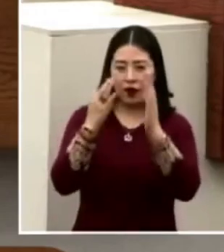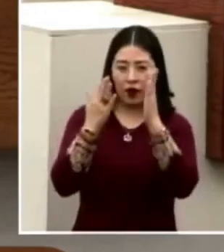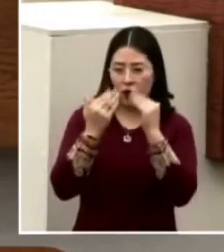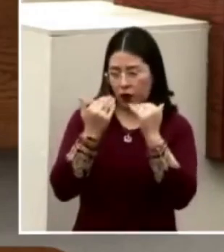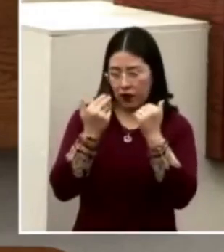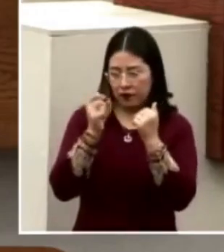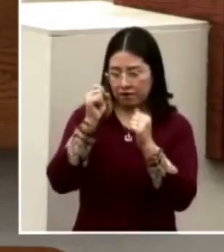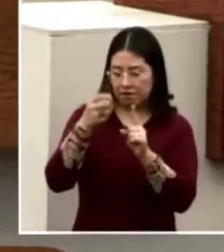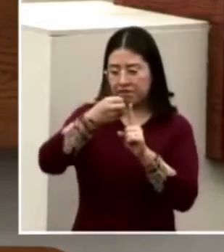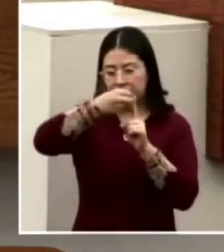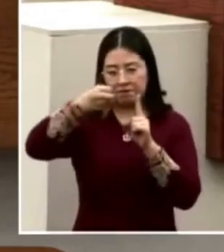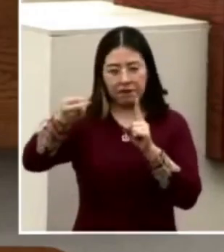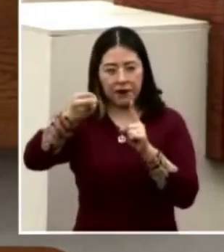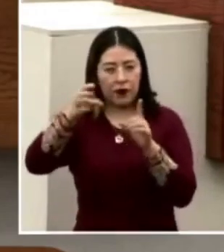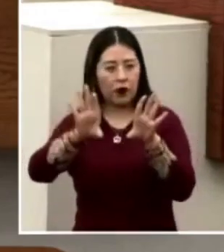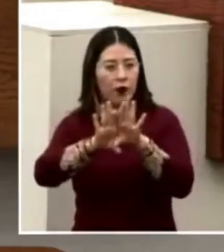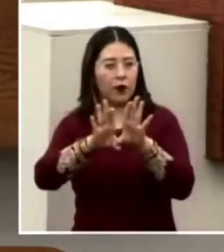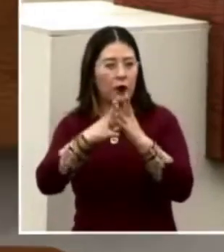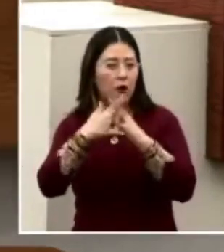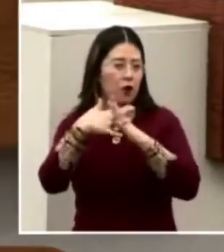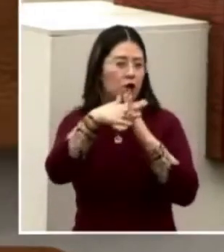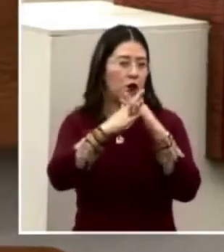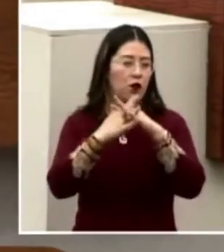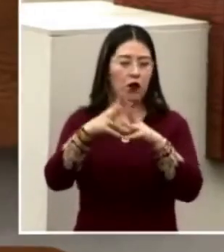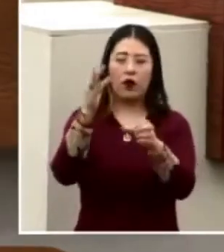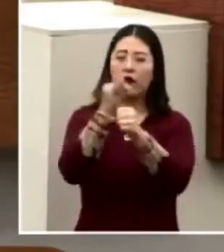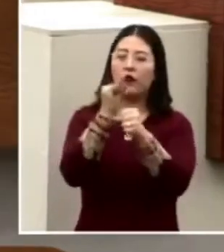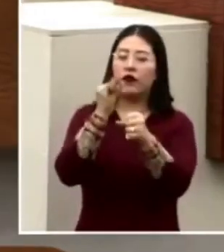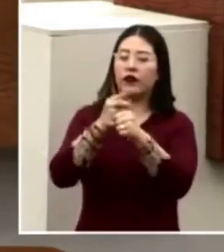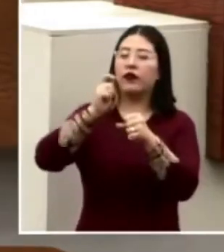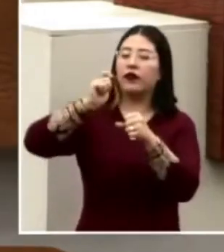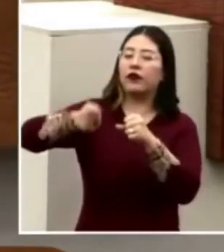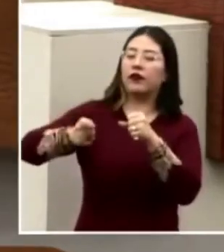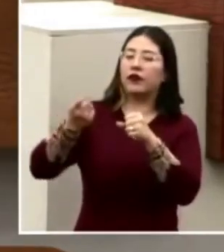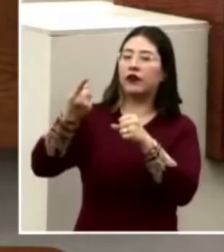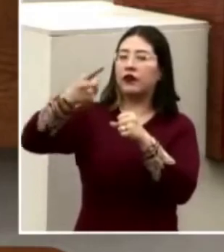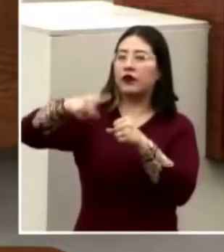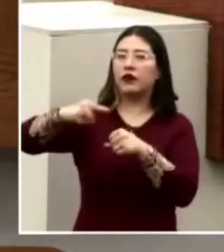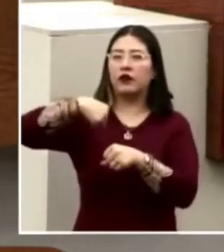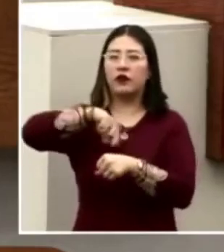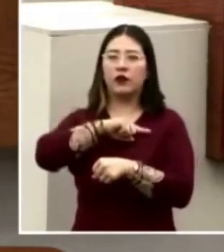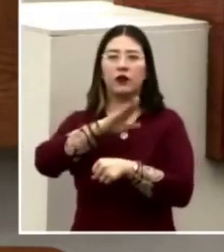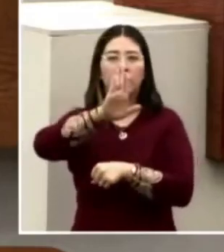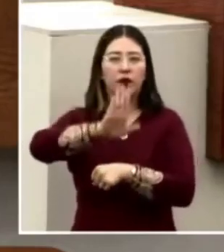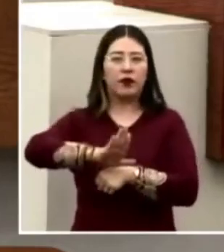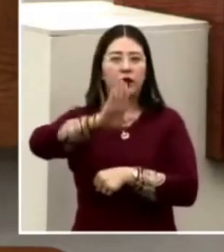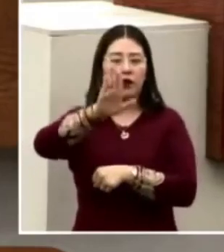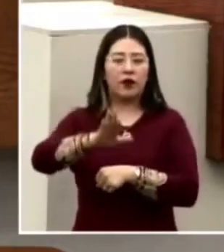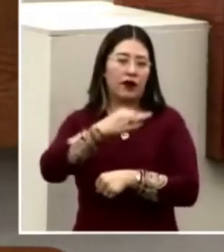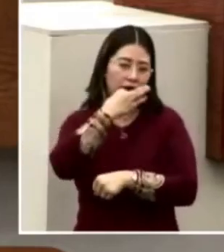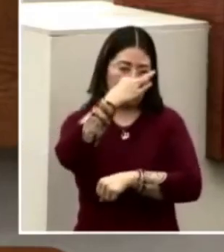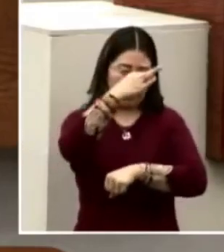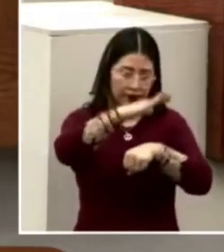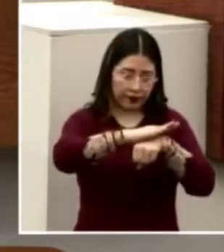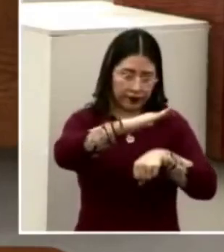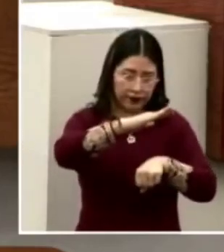manera. Y esa disposición era, como decimos coloquialmente, como un llamado a misa.